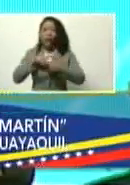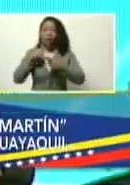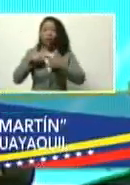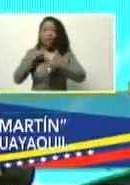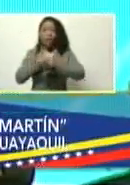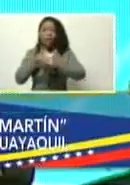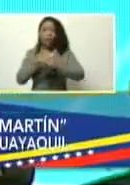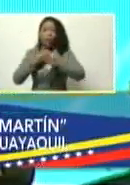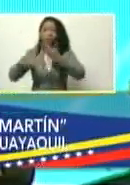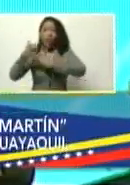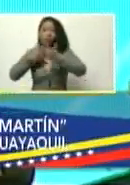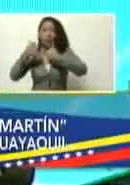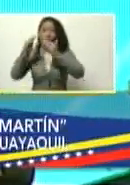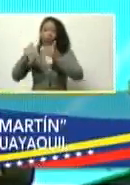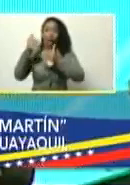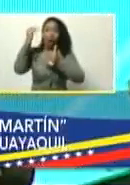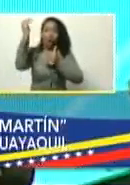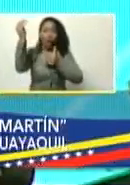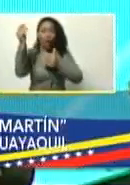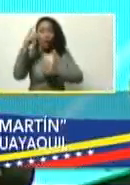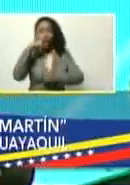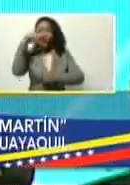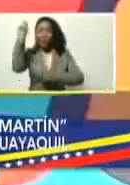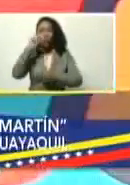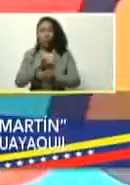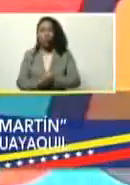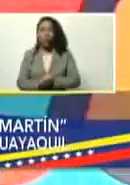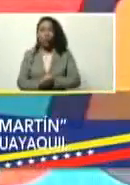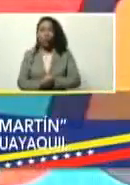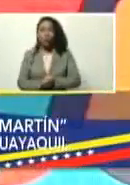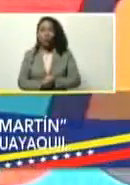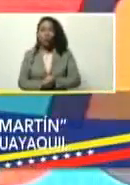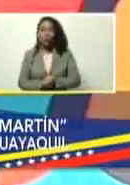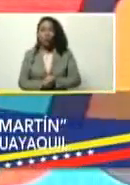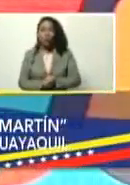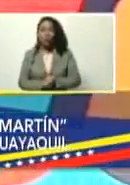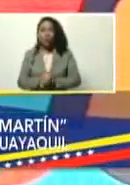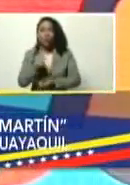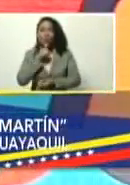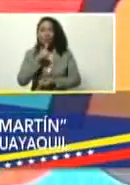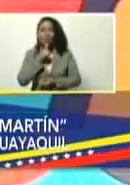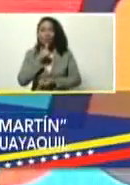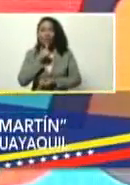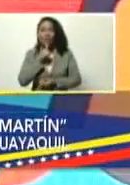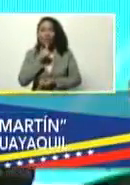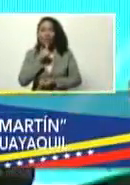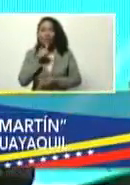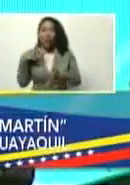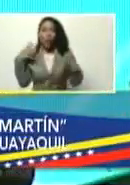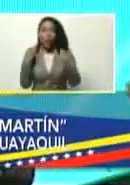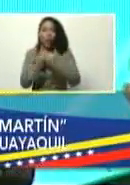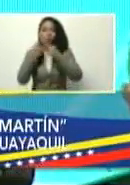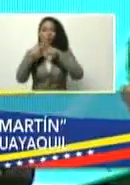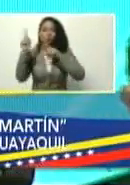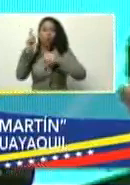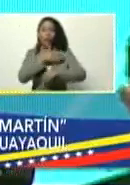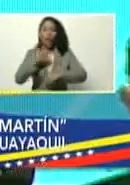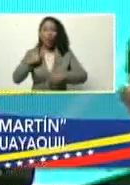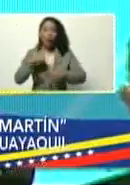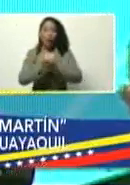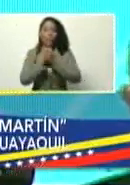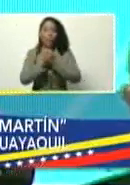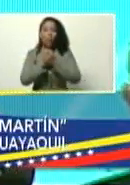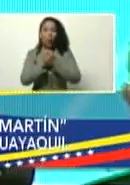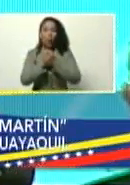de Relaciones Exteriores, Nicolás Maduro Moros, con quien y junto con otros queridos compañeros